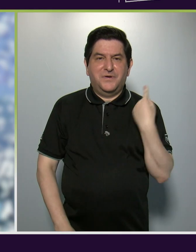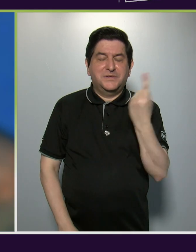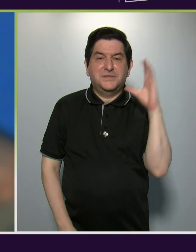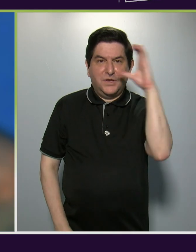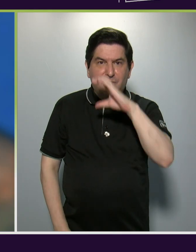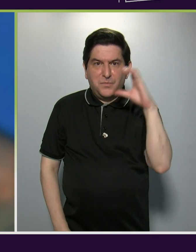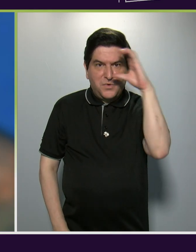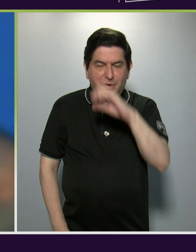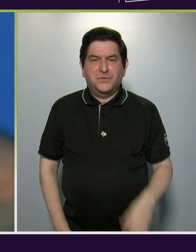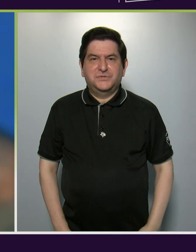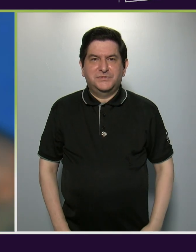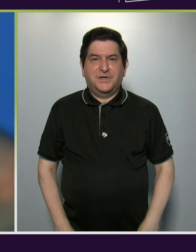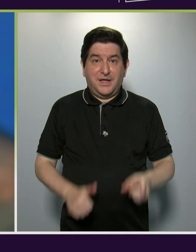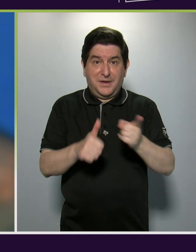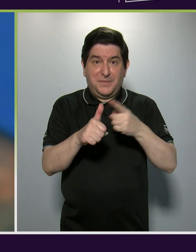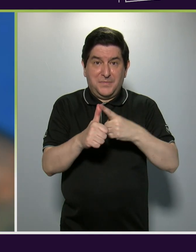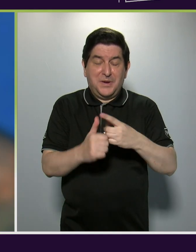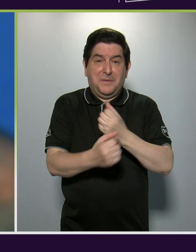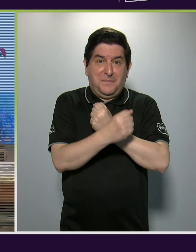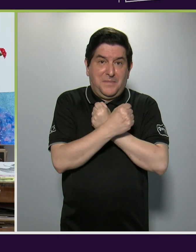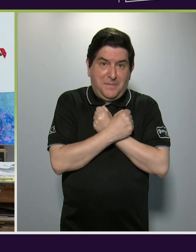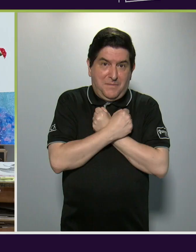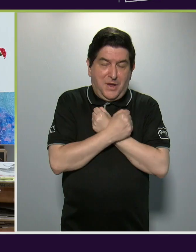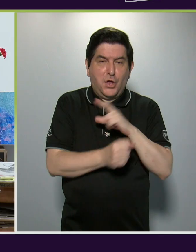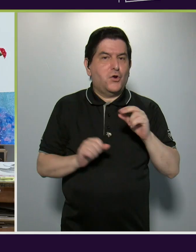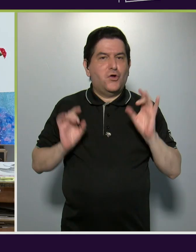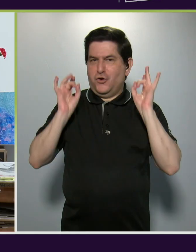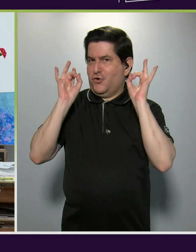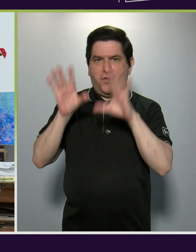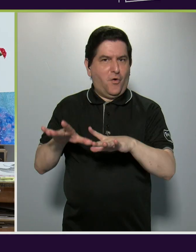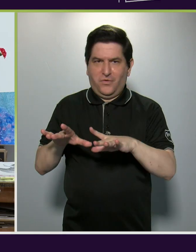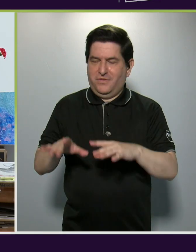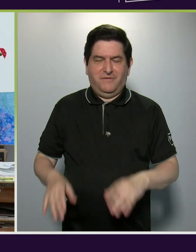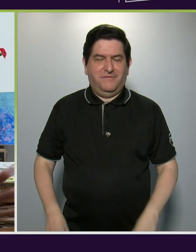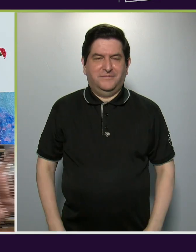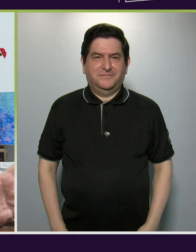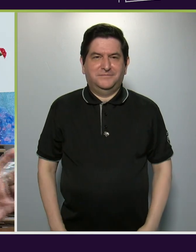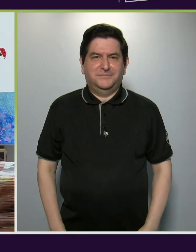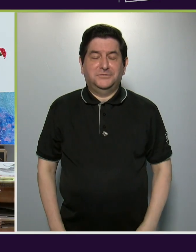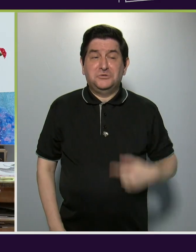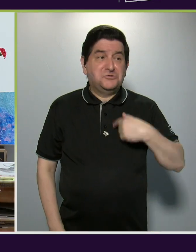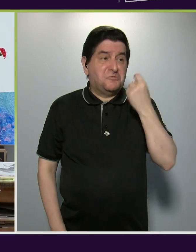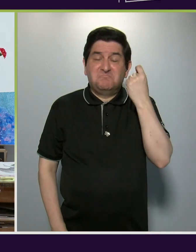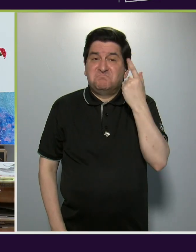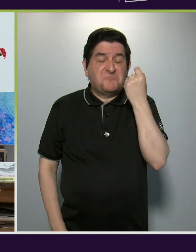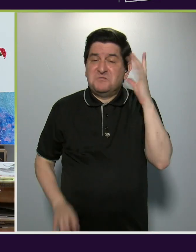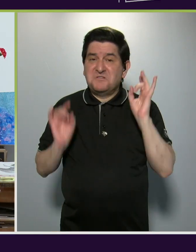y llegué primero al amor que al odio, digamos. Yo no entiendo el odio.